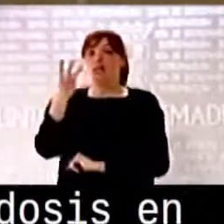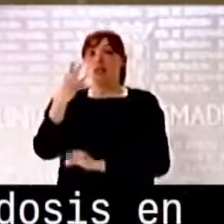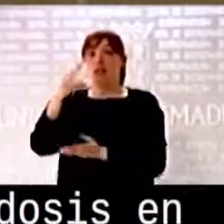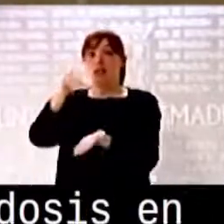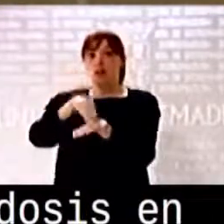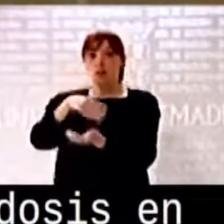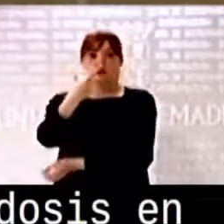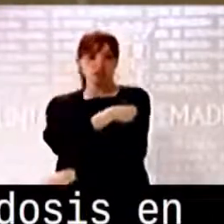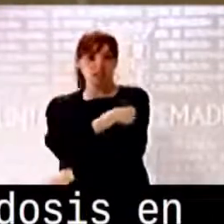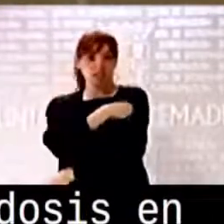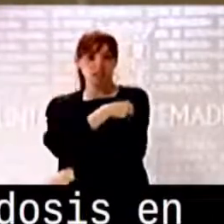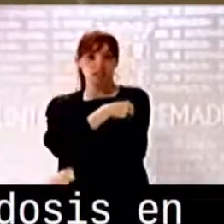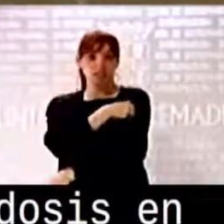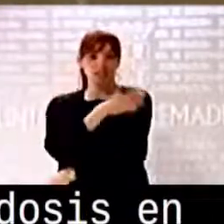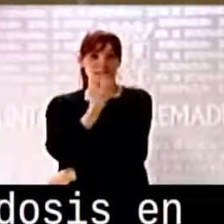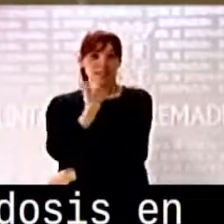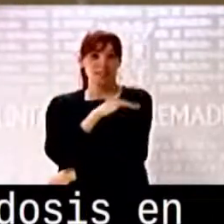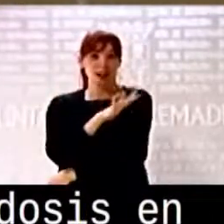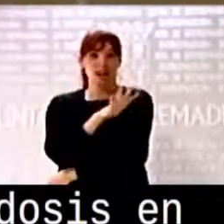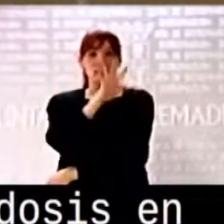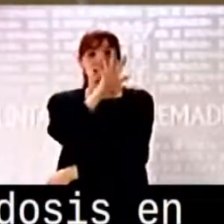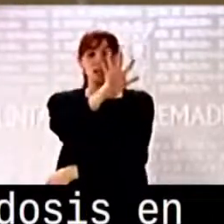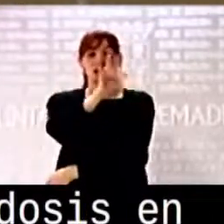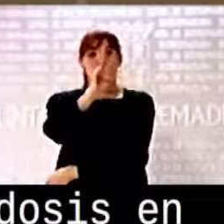momentos, con la tercera dosis, hay